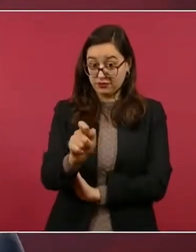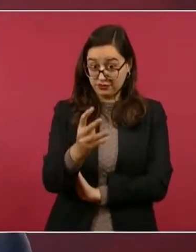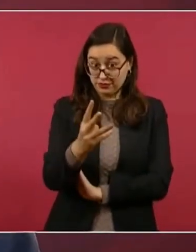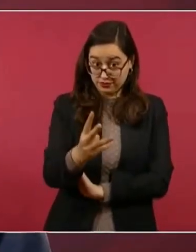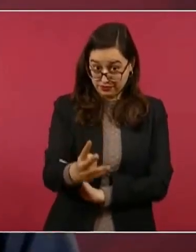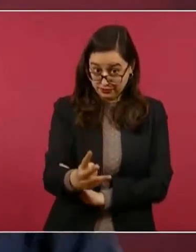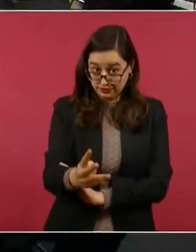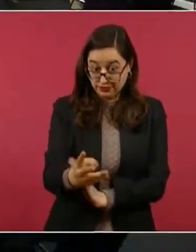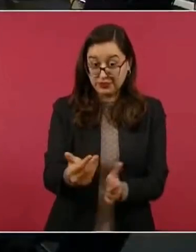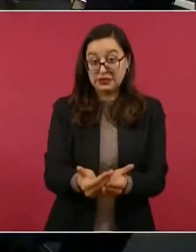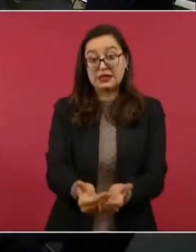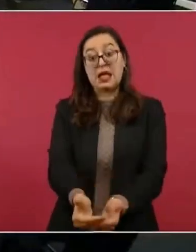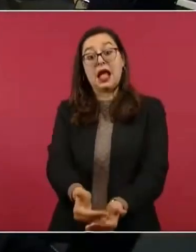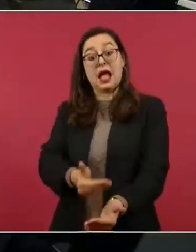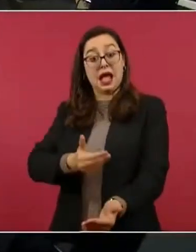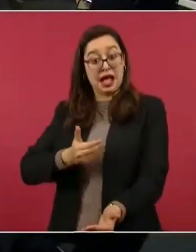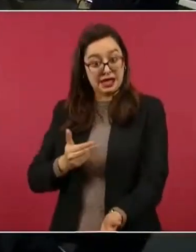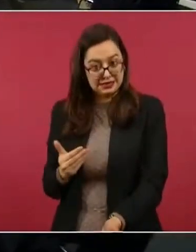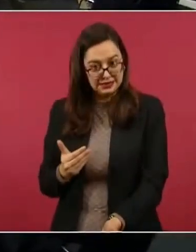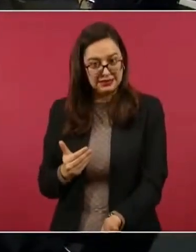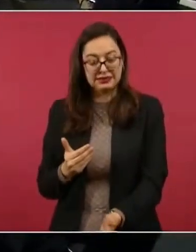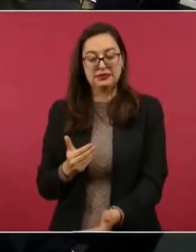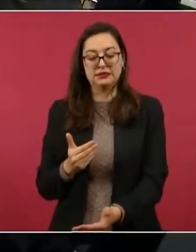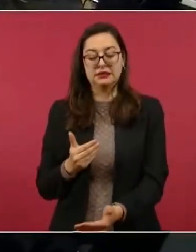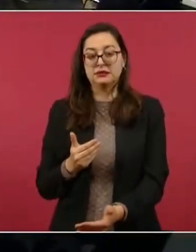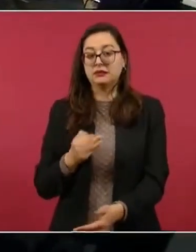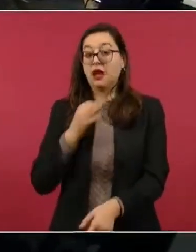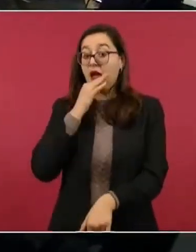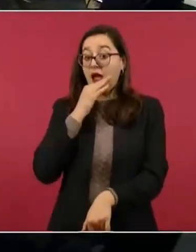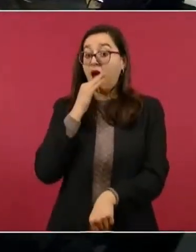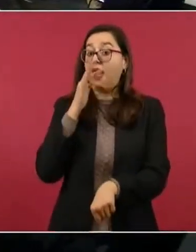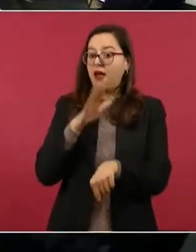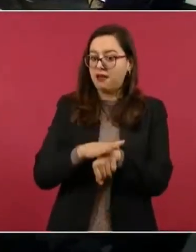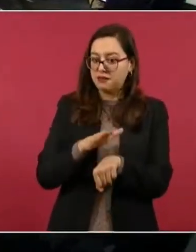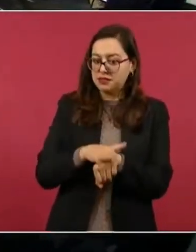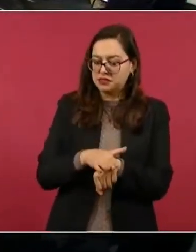no es amenaza, ni siquiera advertencia.